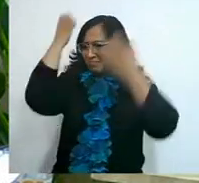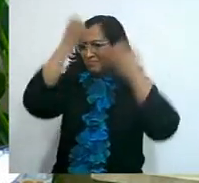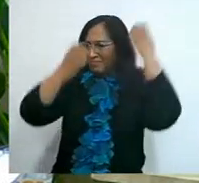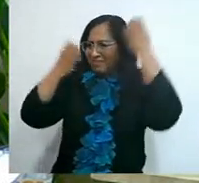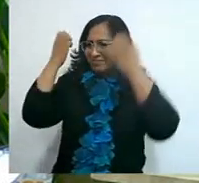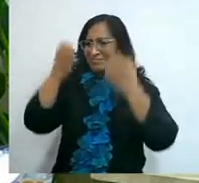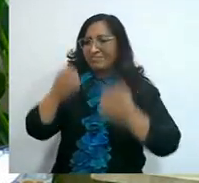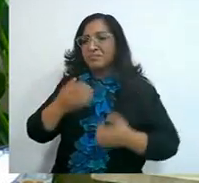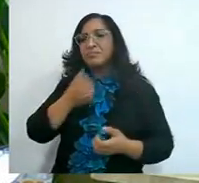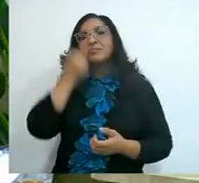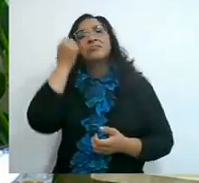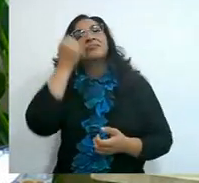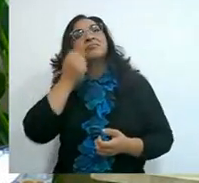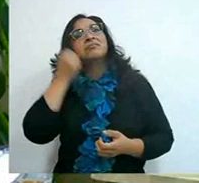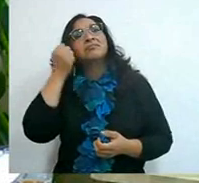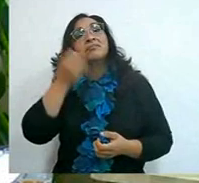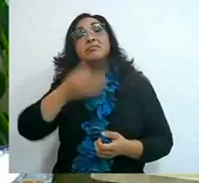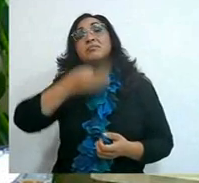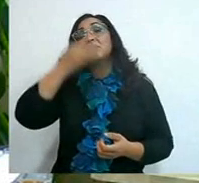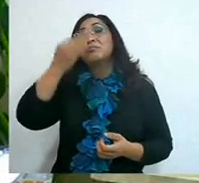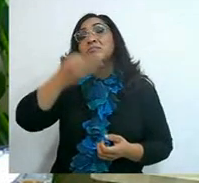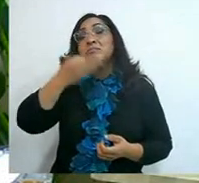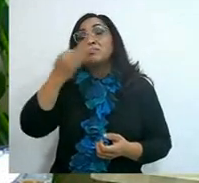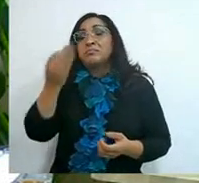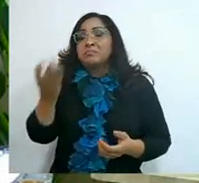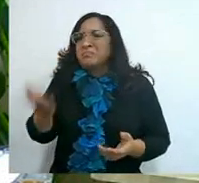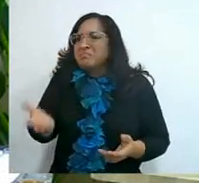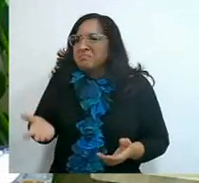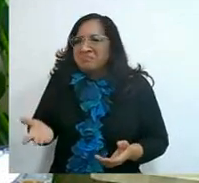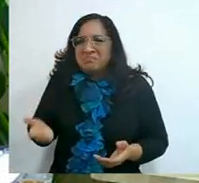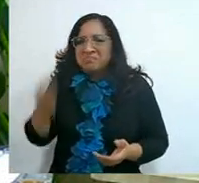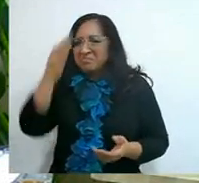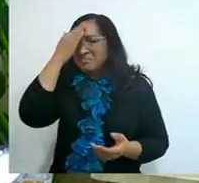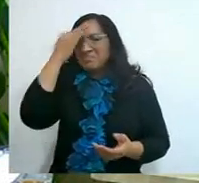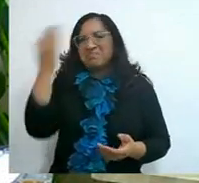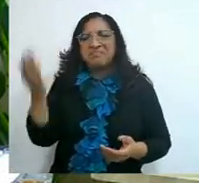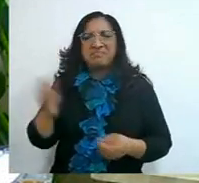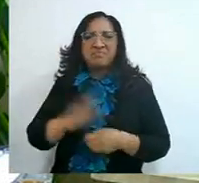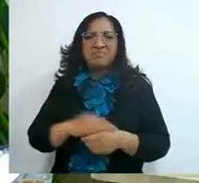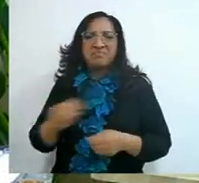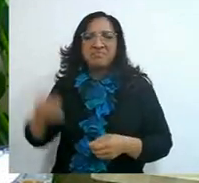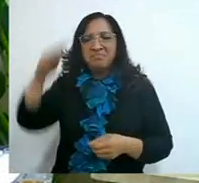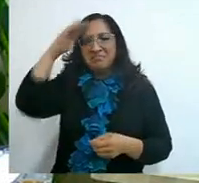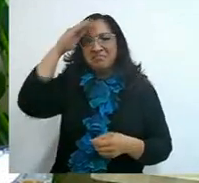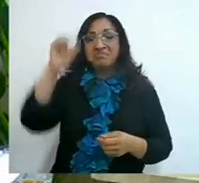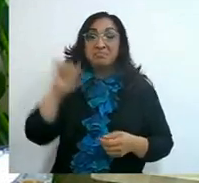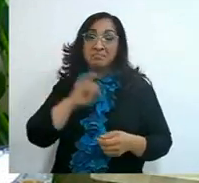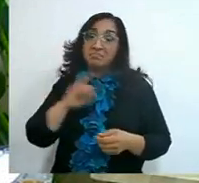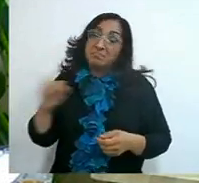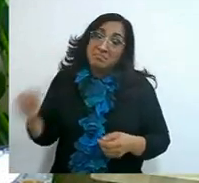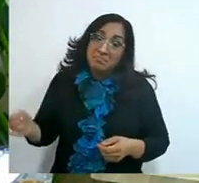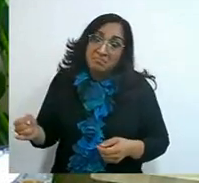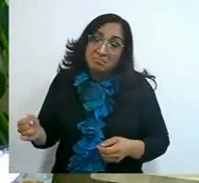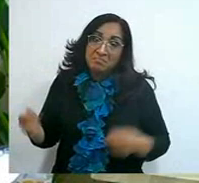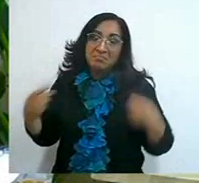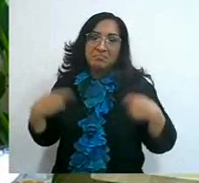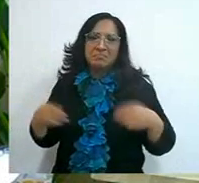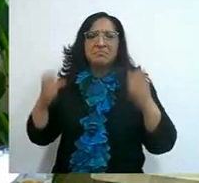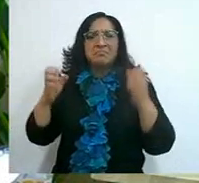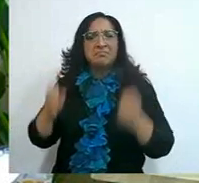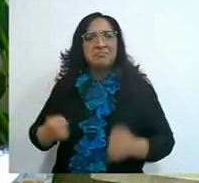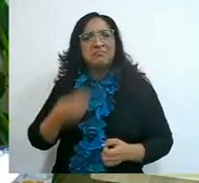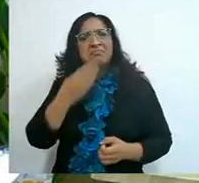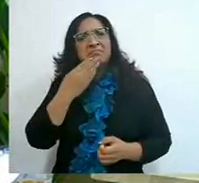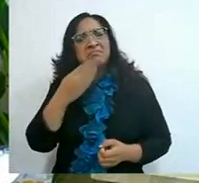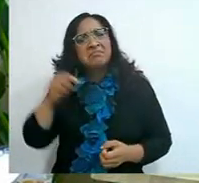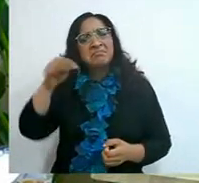olor. Yo no sé de dónde sacan esas doctrinas, pero bueno, ellos. Y la gente se siente bien ahí. Mire,